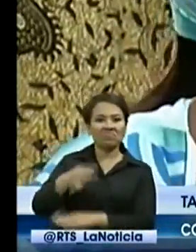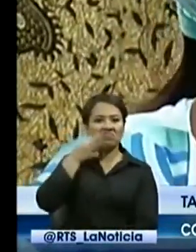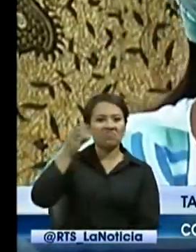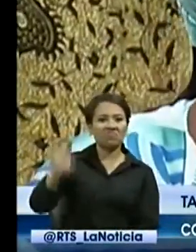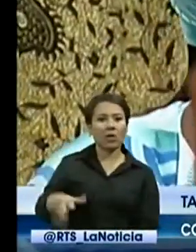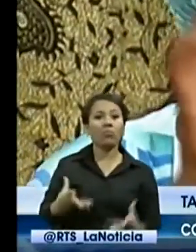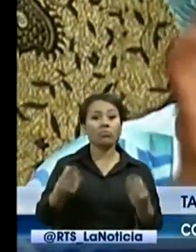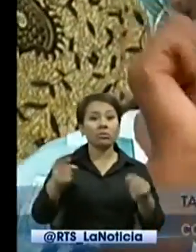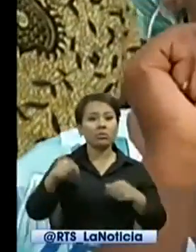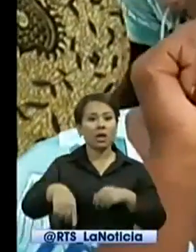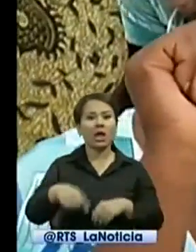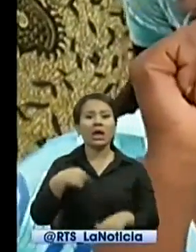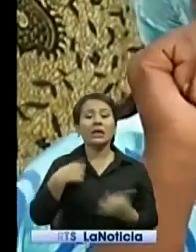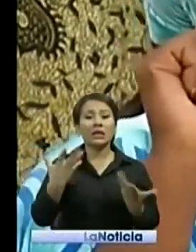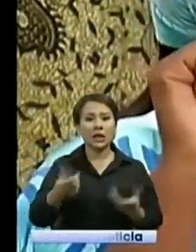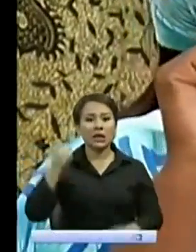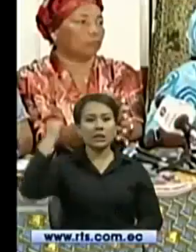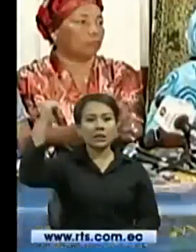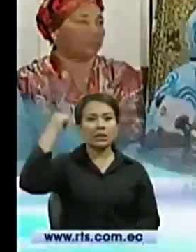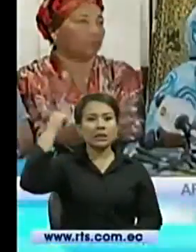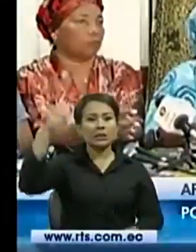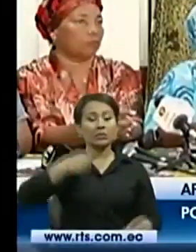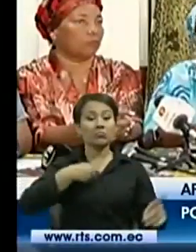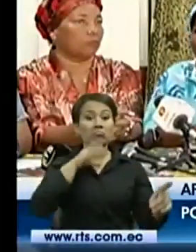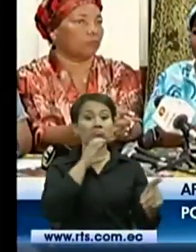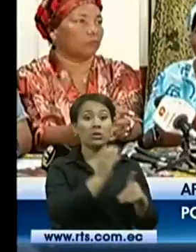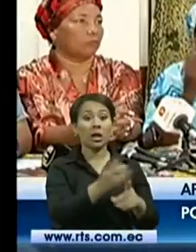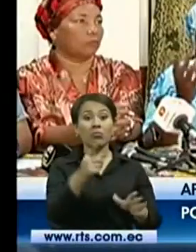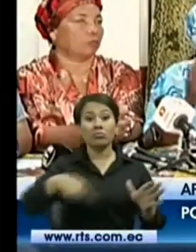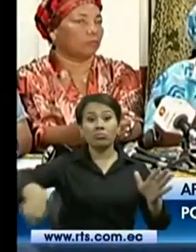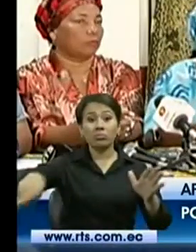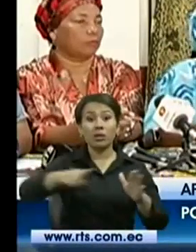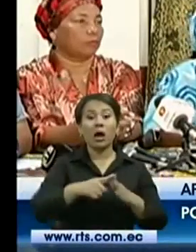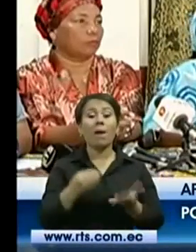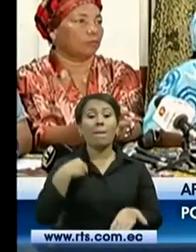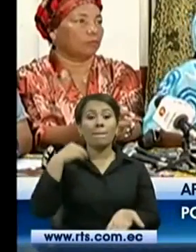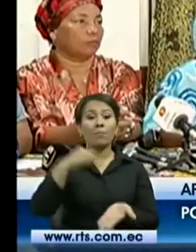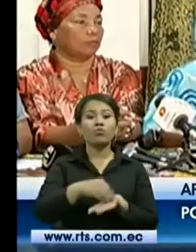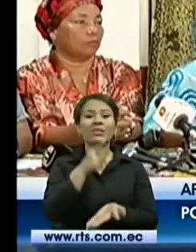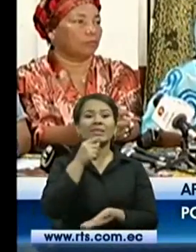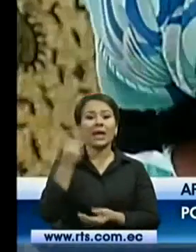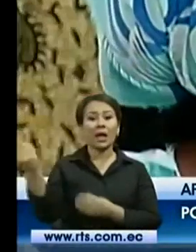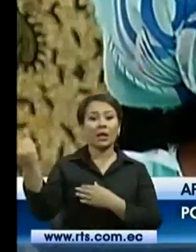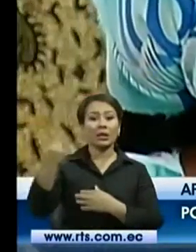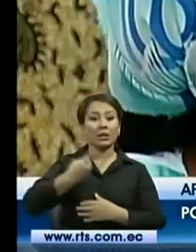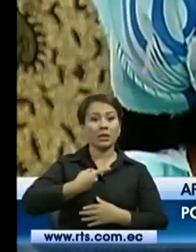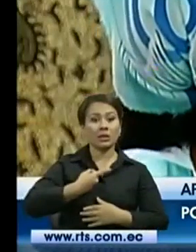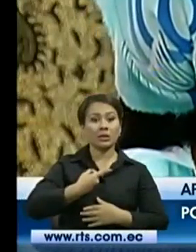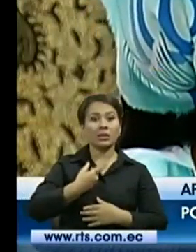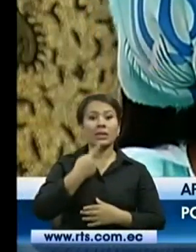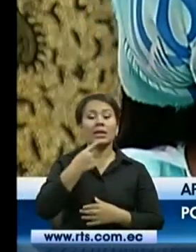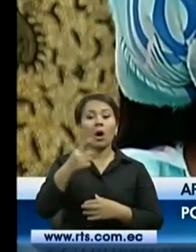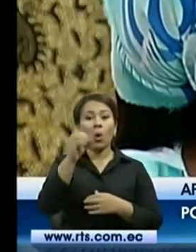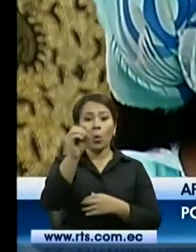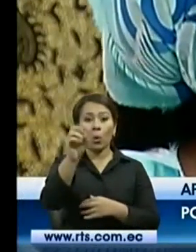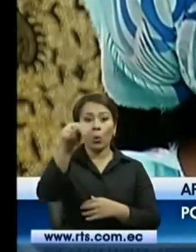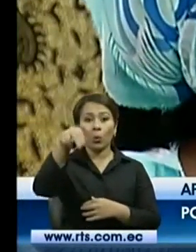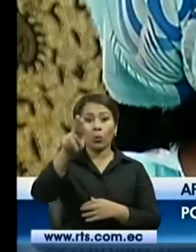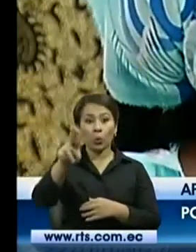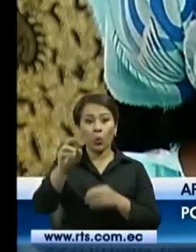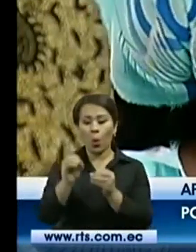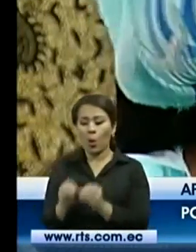sus derechos, en concordancia con el decenio dispuesto por las Naciones Unidas. Desarrollo, justicia